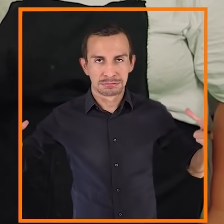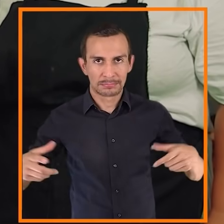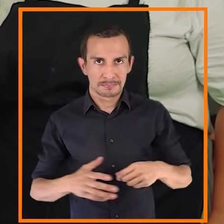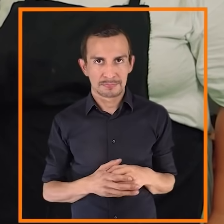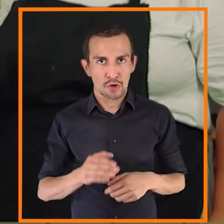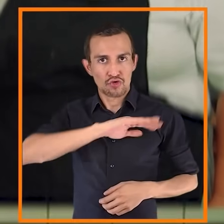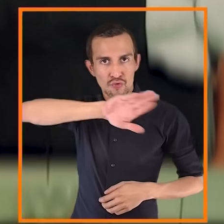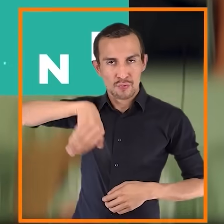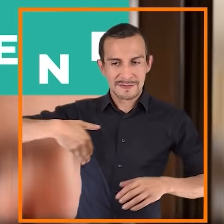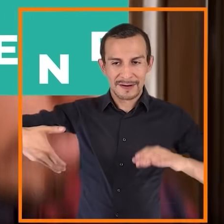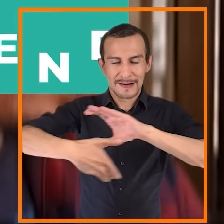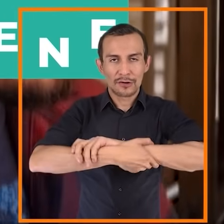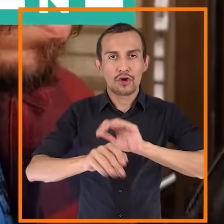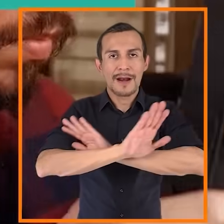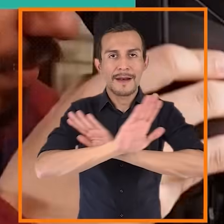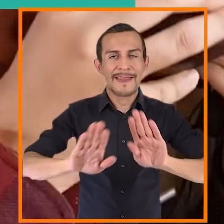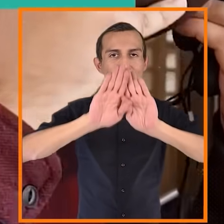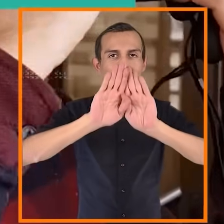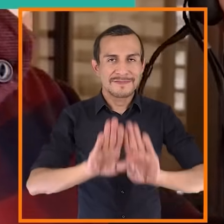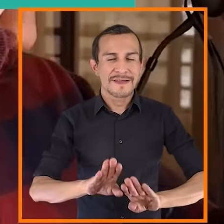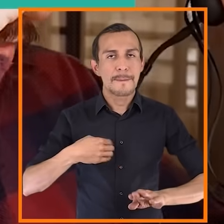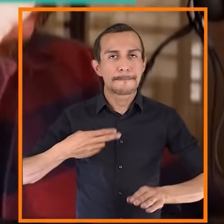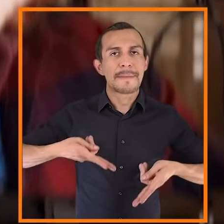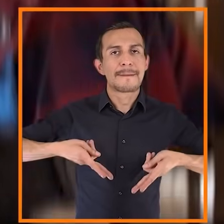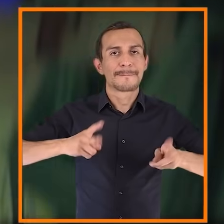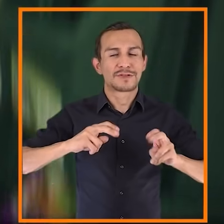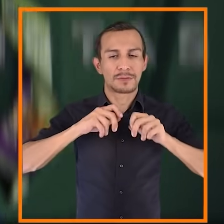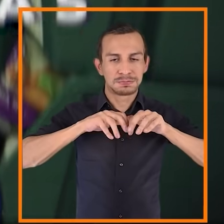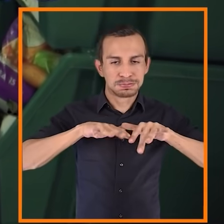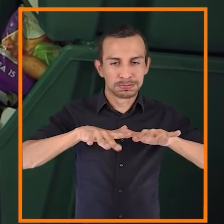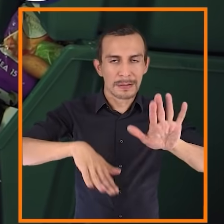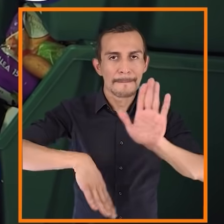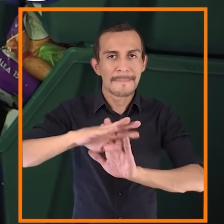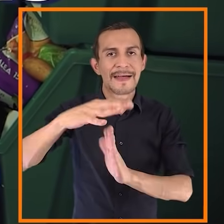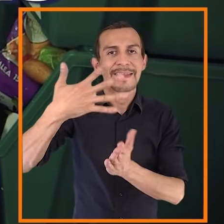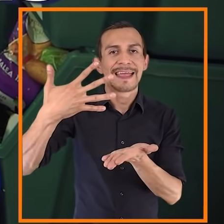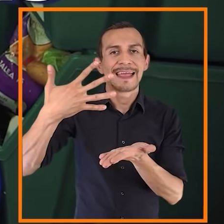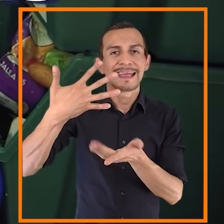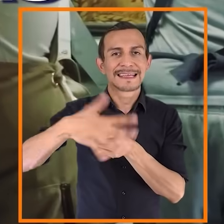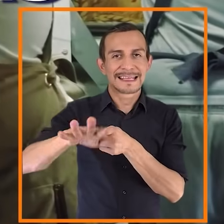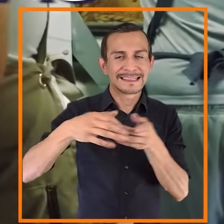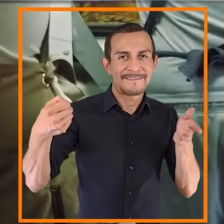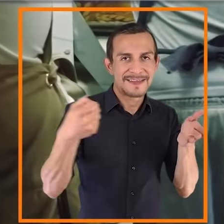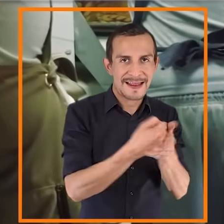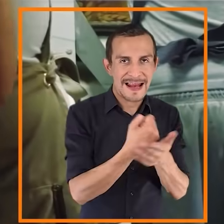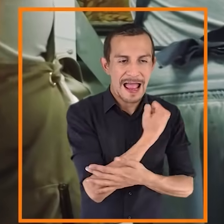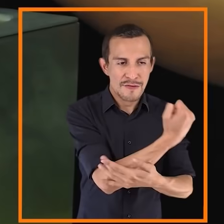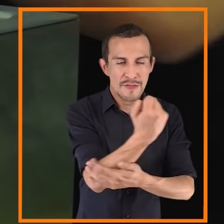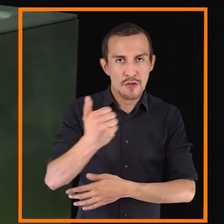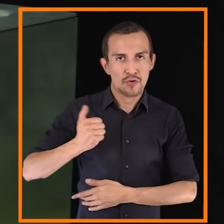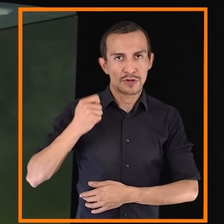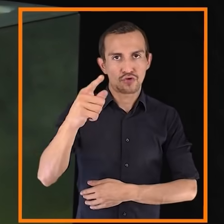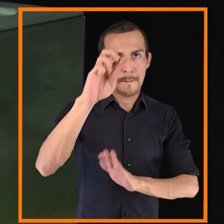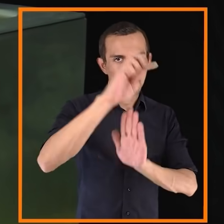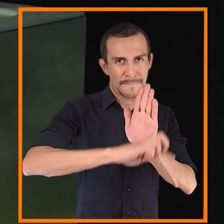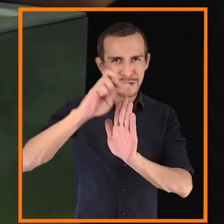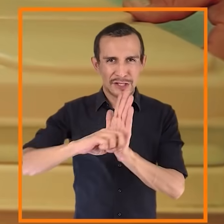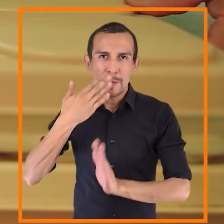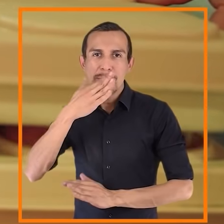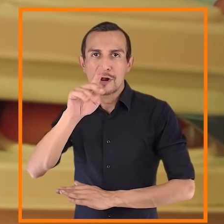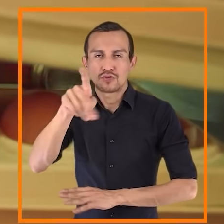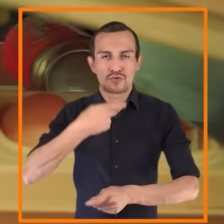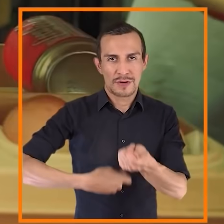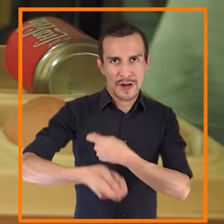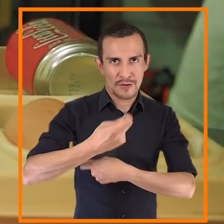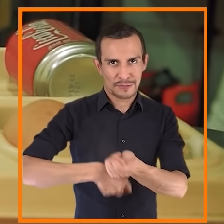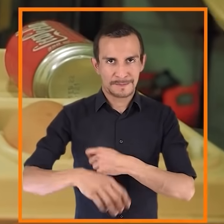crecer. Nuestra alianza con Nada Nos Detiene nos ha permitido llegar a más de 15 finalistas, ayudándolos a cumplir sus proyectos y